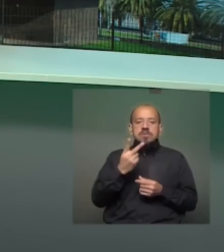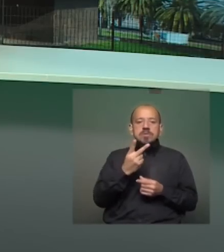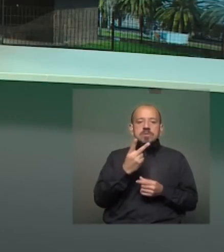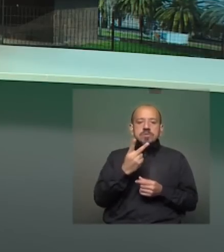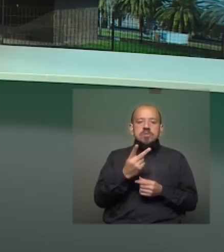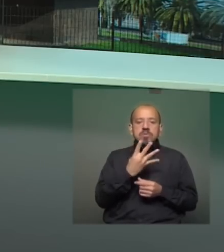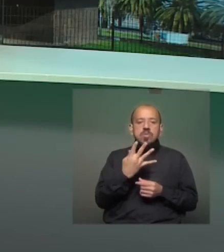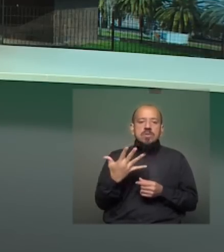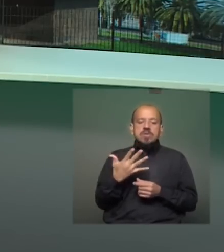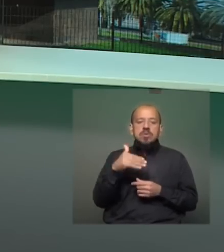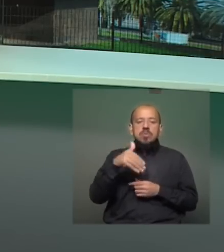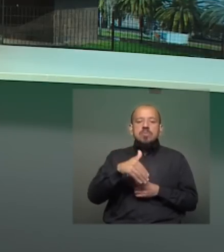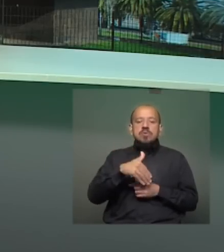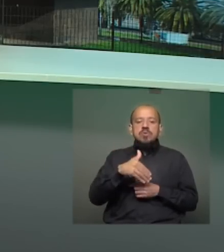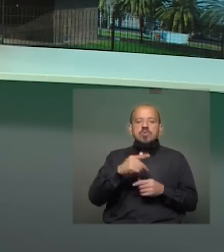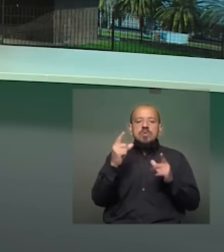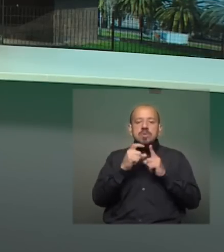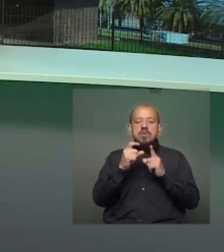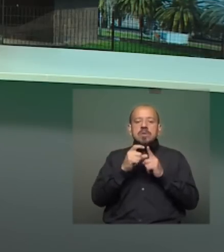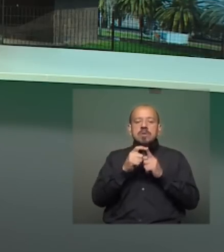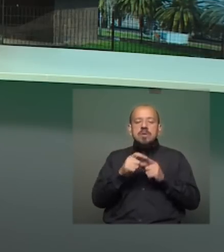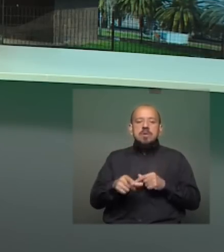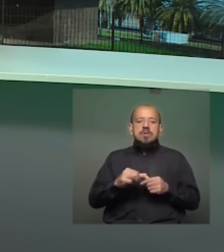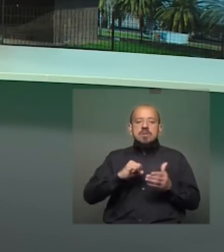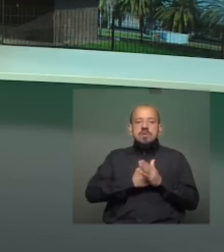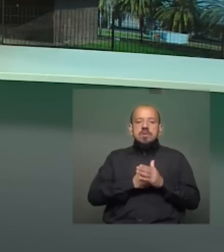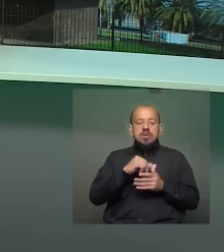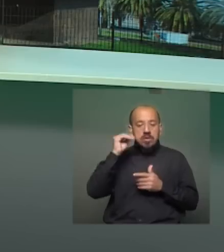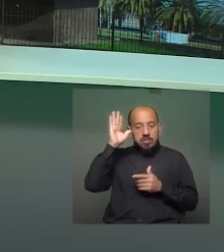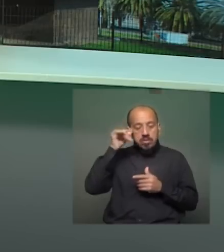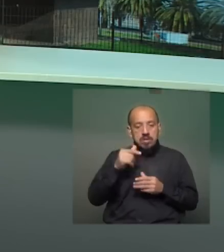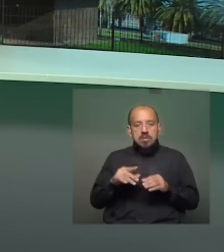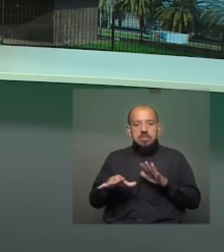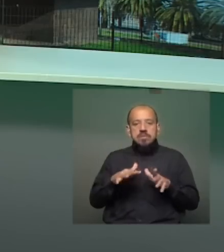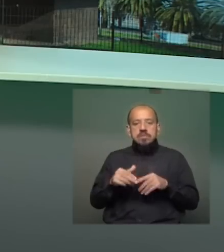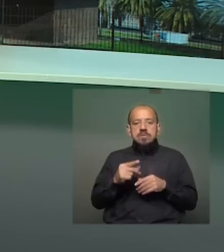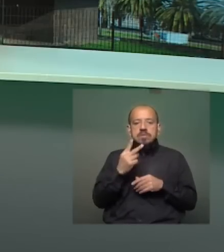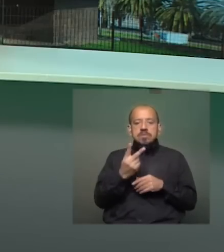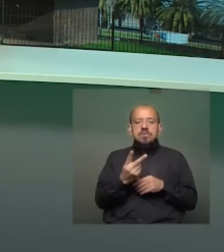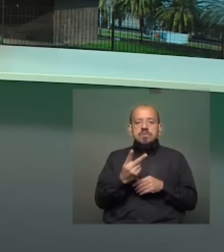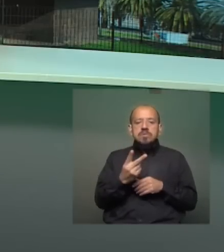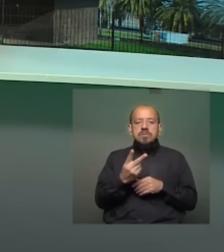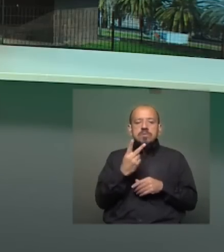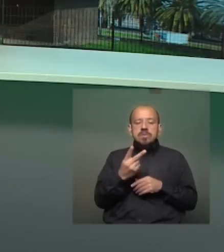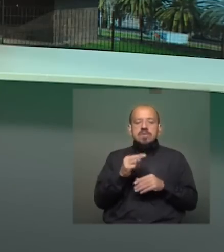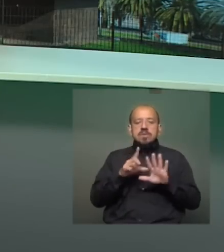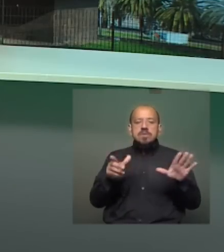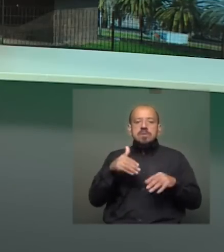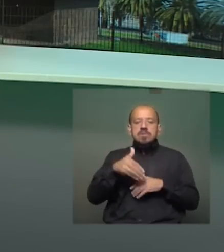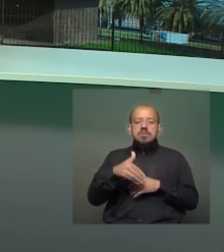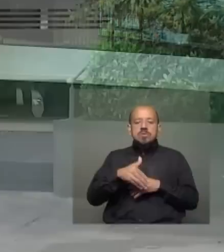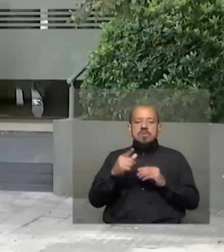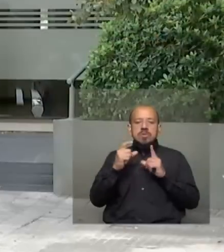245 millones de dólares y el Banco República obtuvo aproximadamente 227 millones de